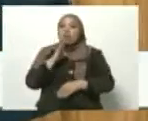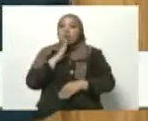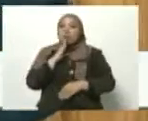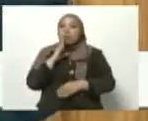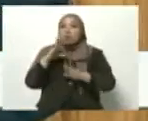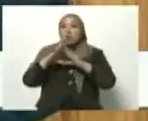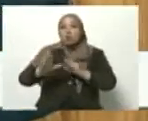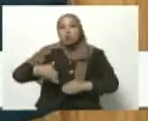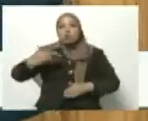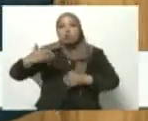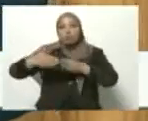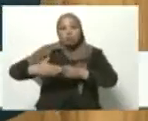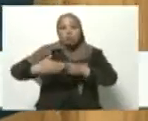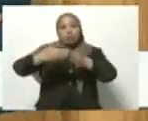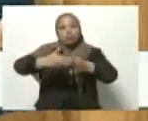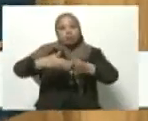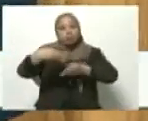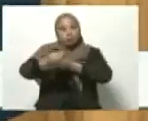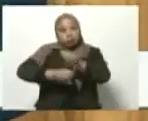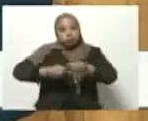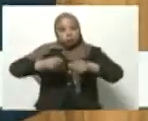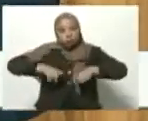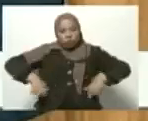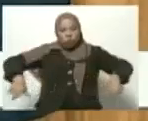bancarias, puertos, aeropuertos, que no me secuestren